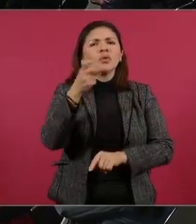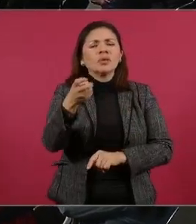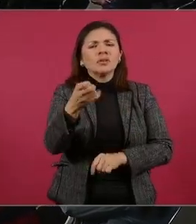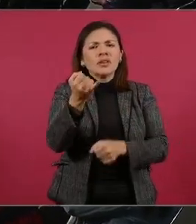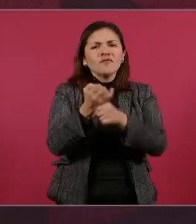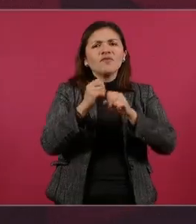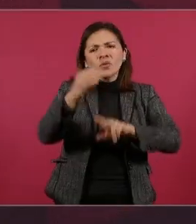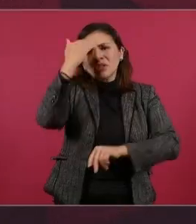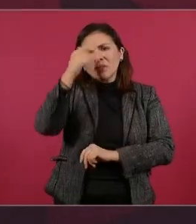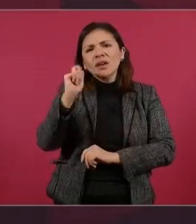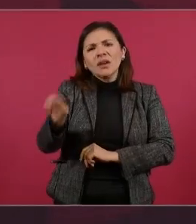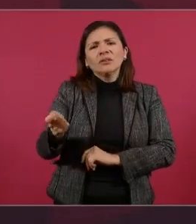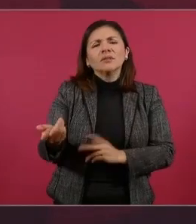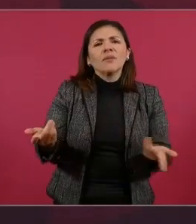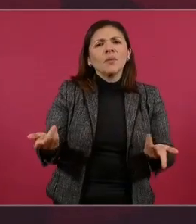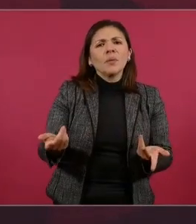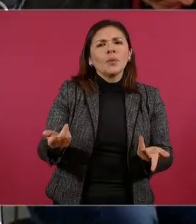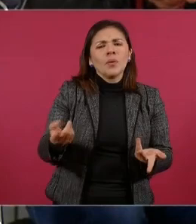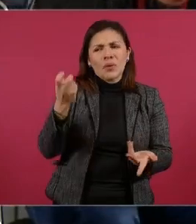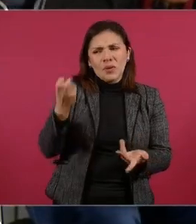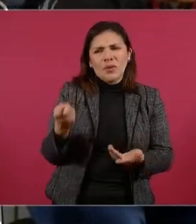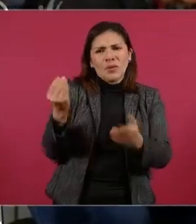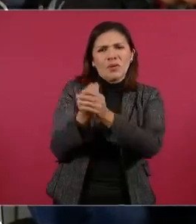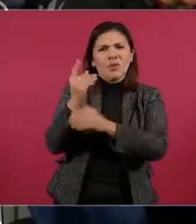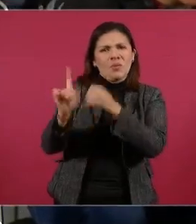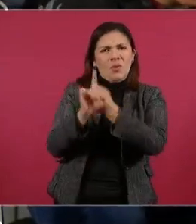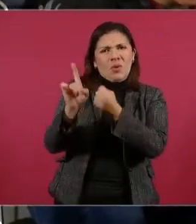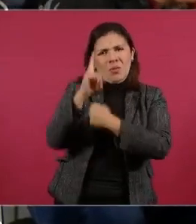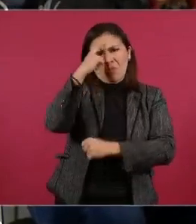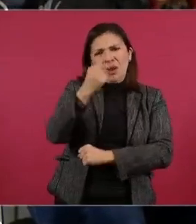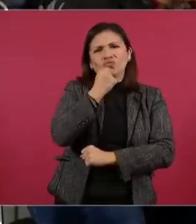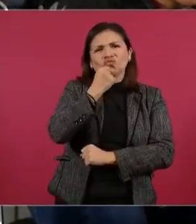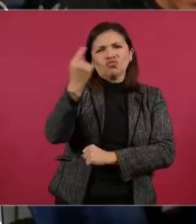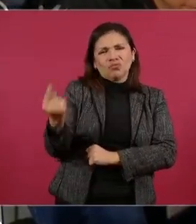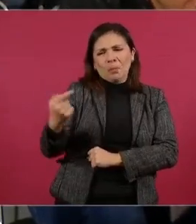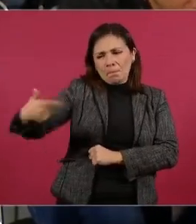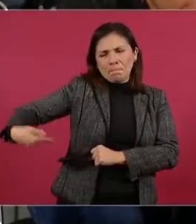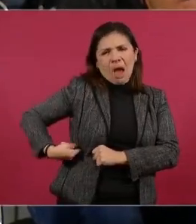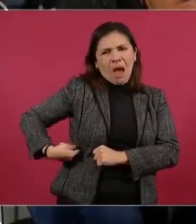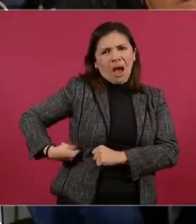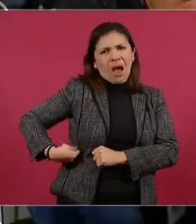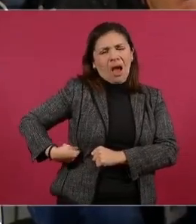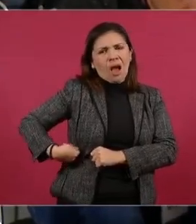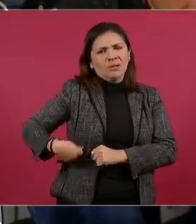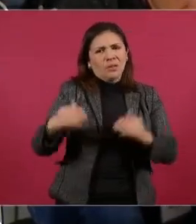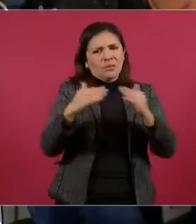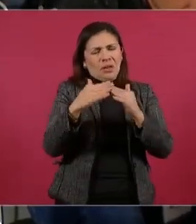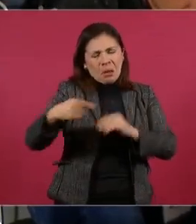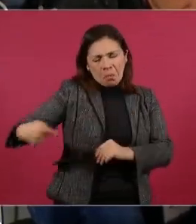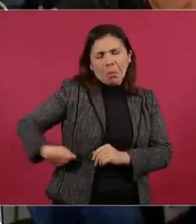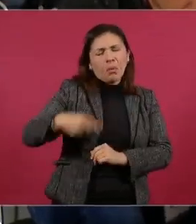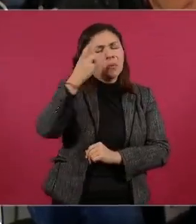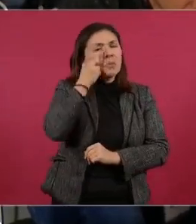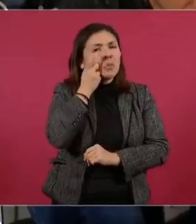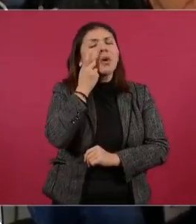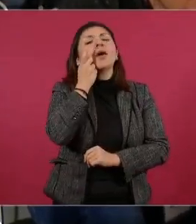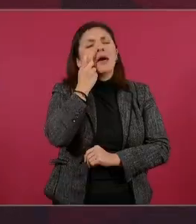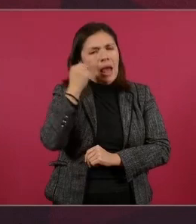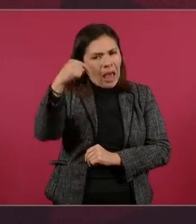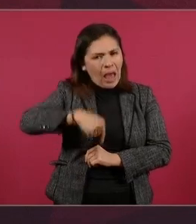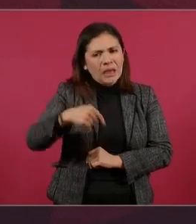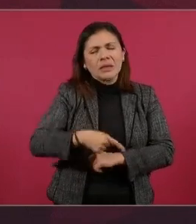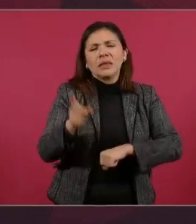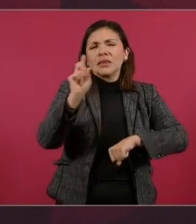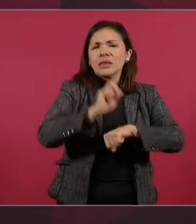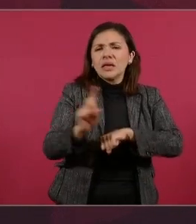paz la tranquilidad qué informes tiene usted de ese caso del de Pablito que que le impactó la pues informan aquí